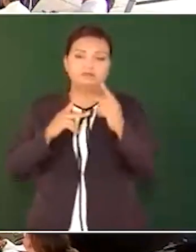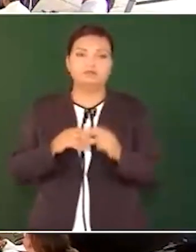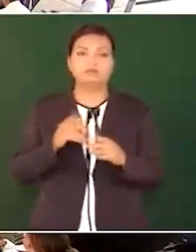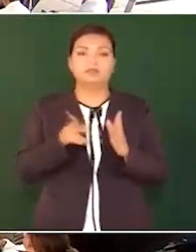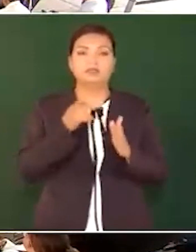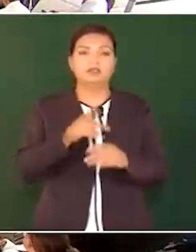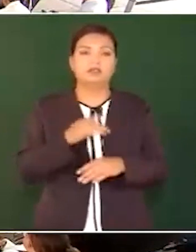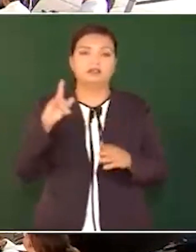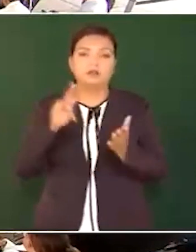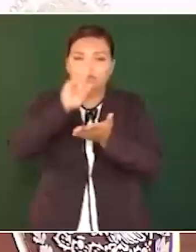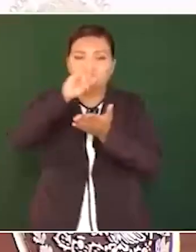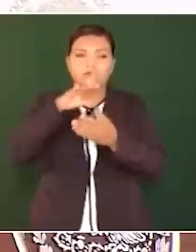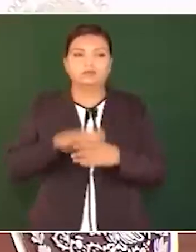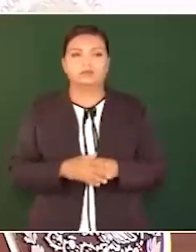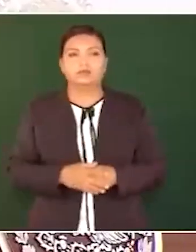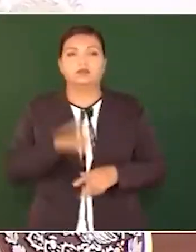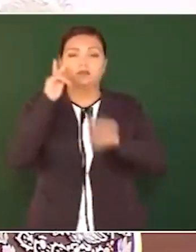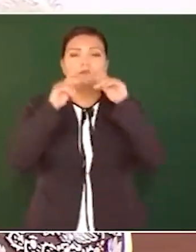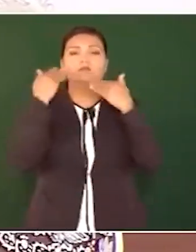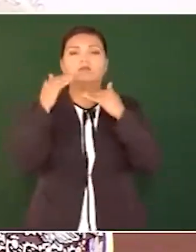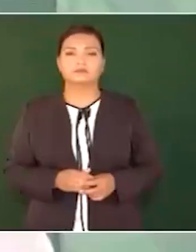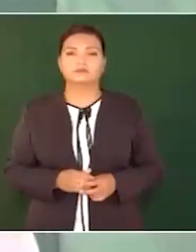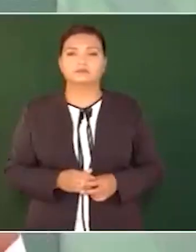del Ejecutivo reveló que su gobierno esperará un mes